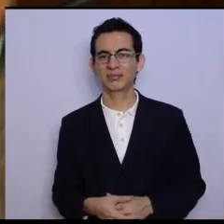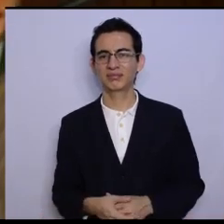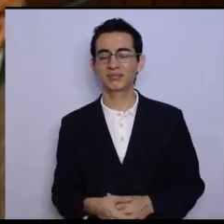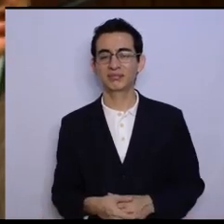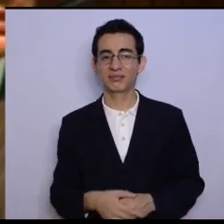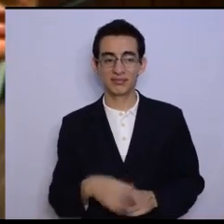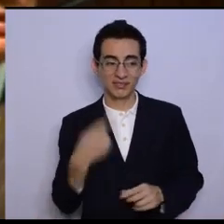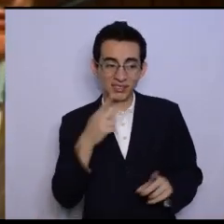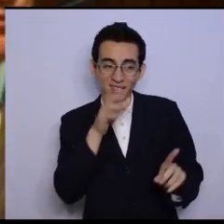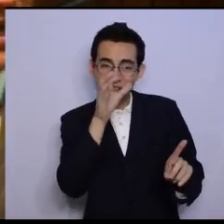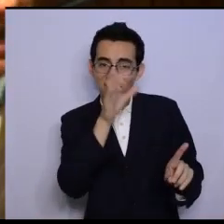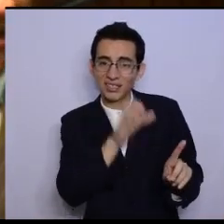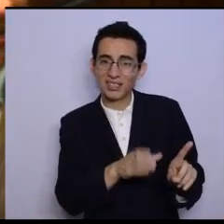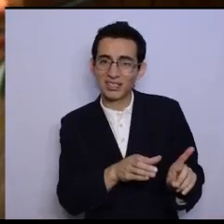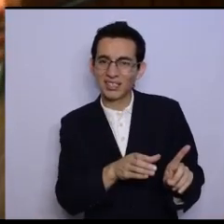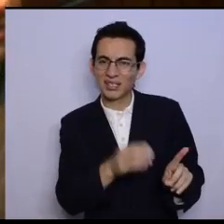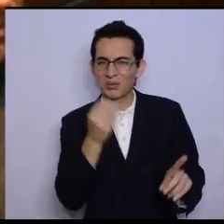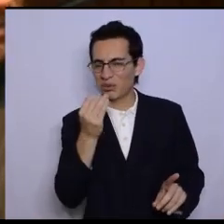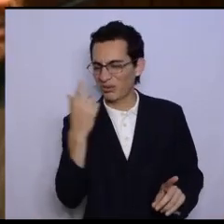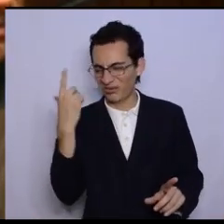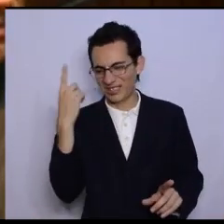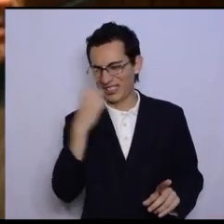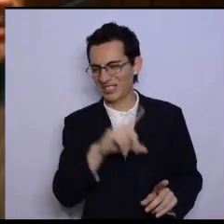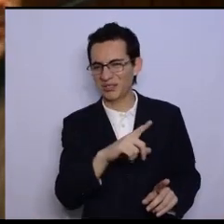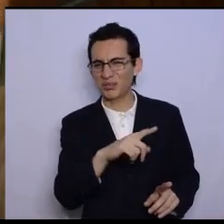Qué carácter tan feo.